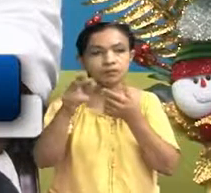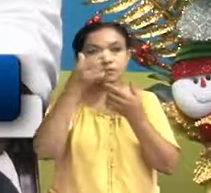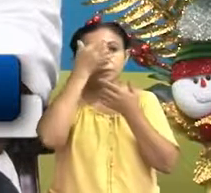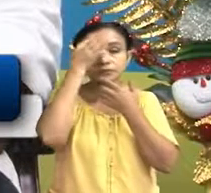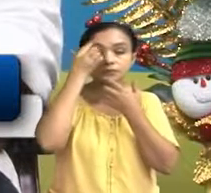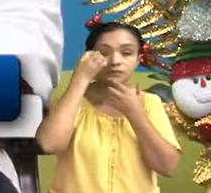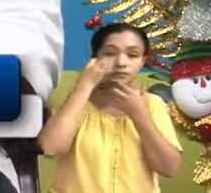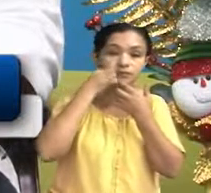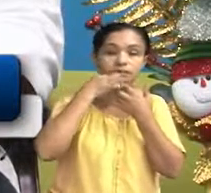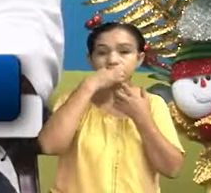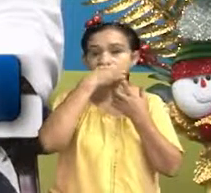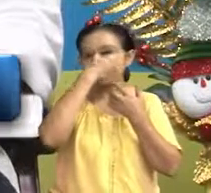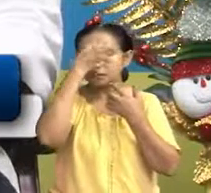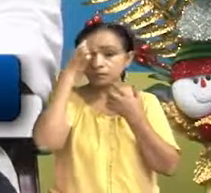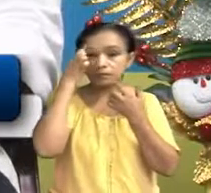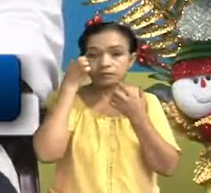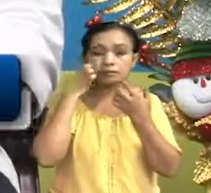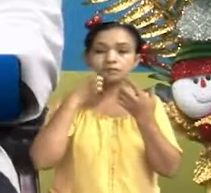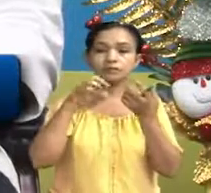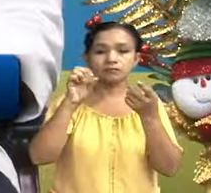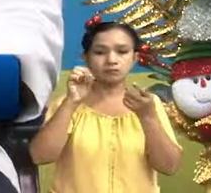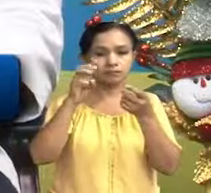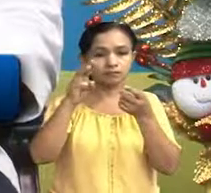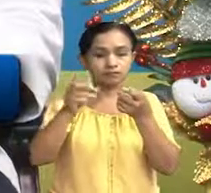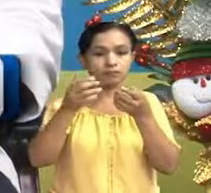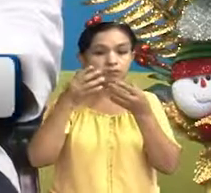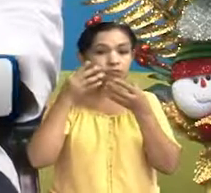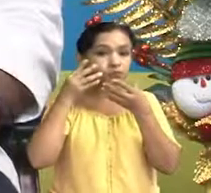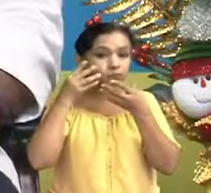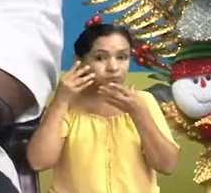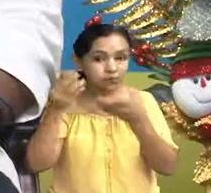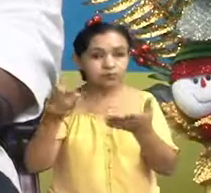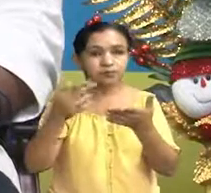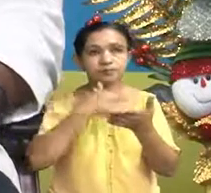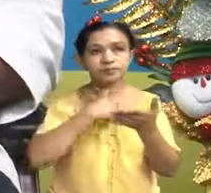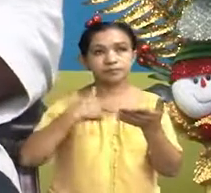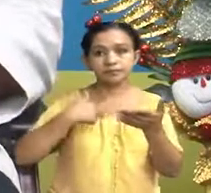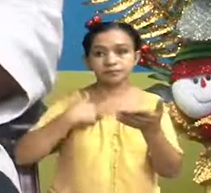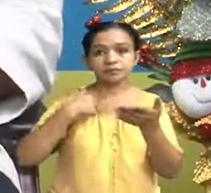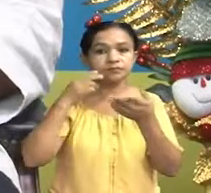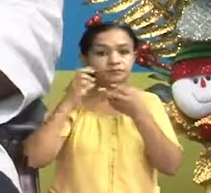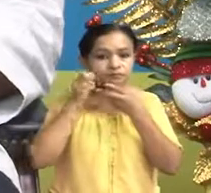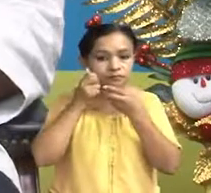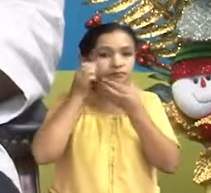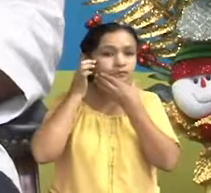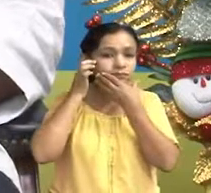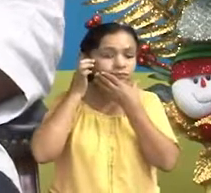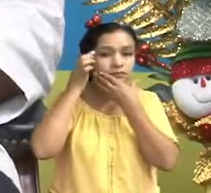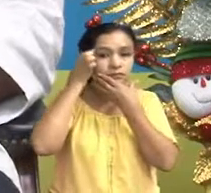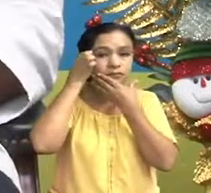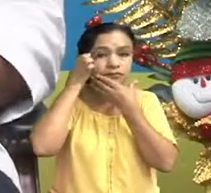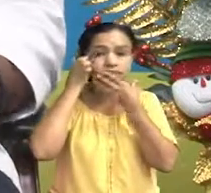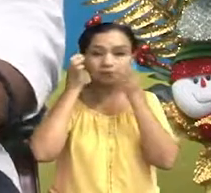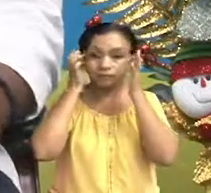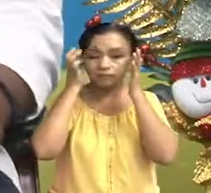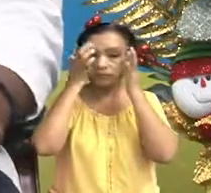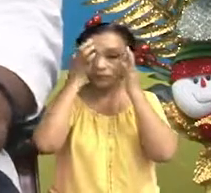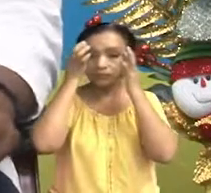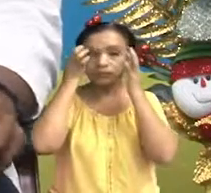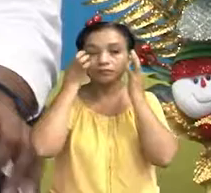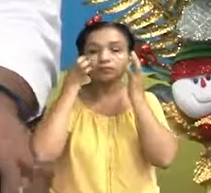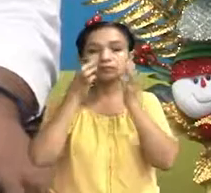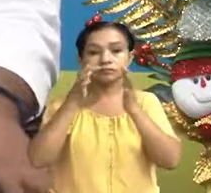cara. Hacemos moxabustión tanto directa como indirecta para estimular estos puntos energéticos y así aliviar